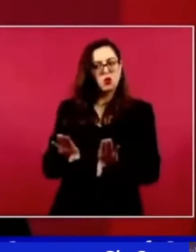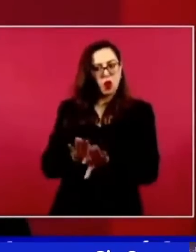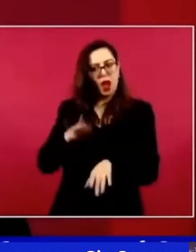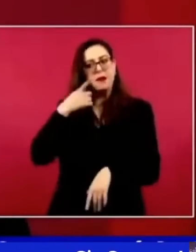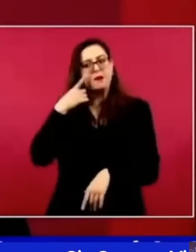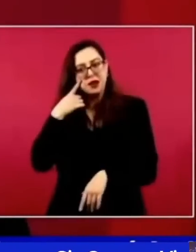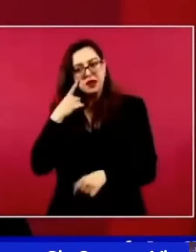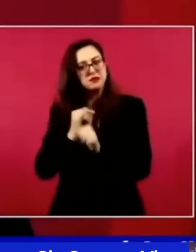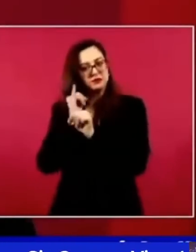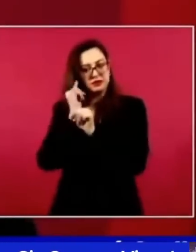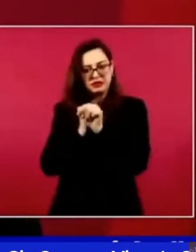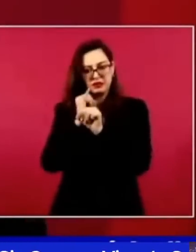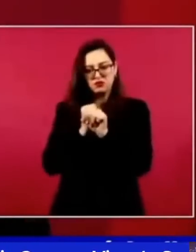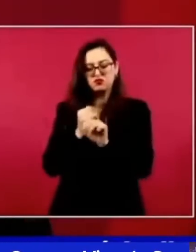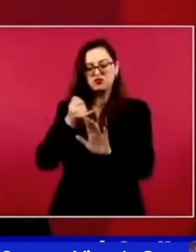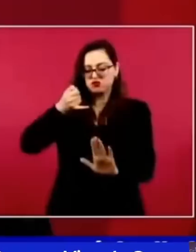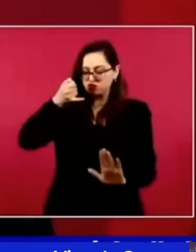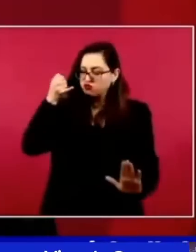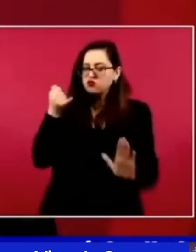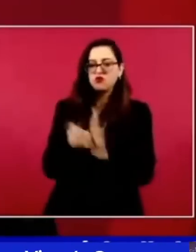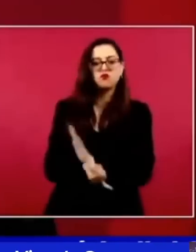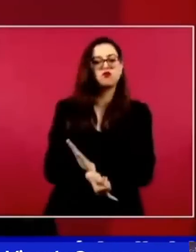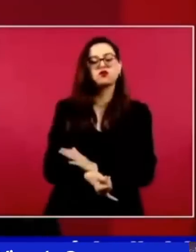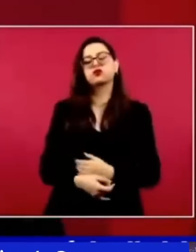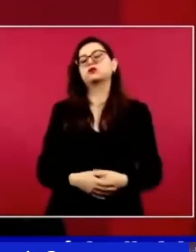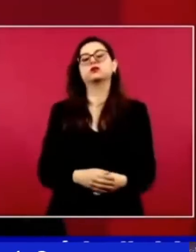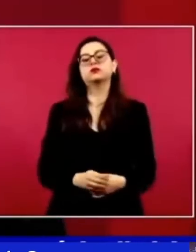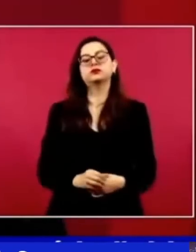Sí, se va avanzando.